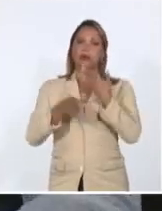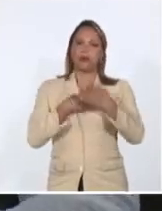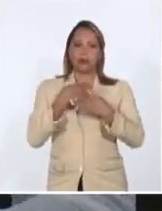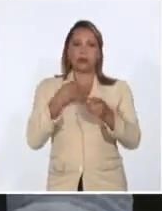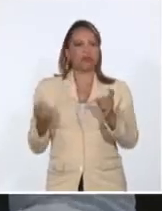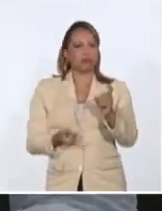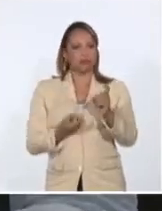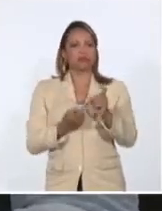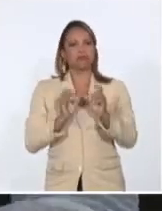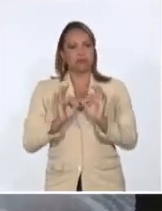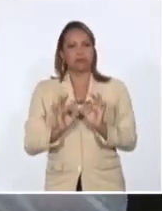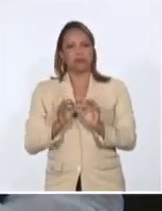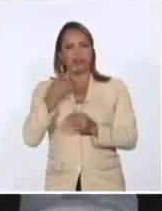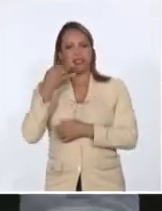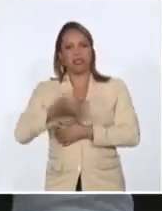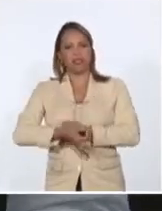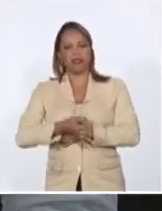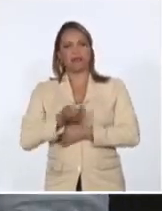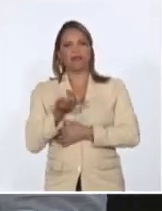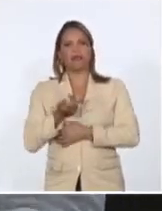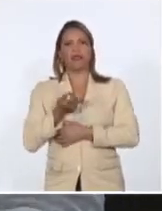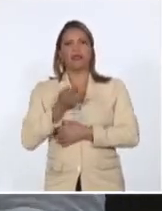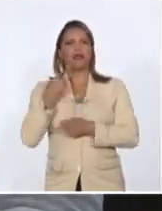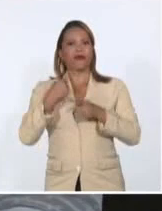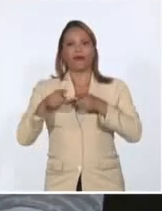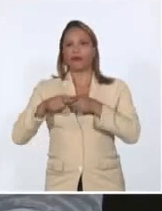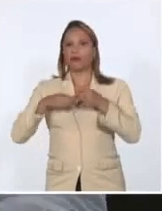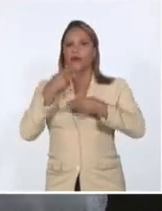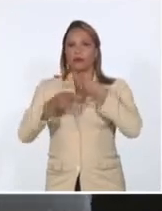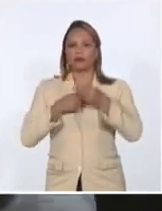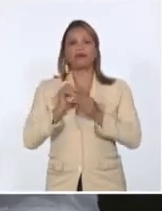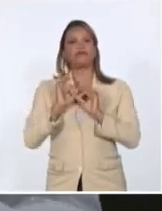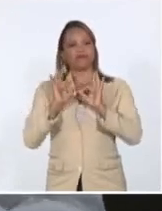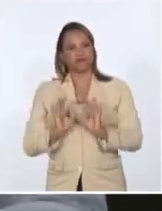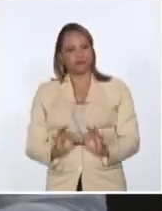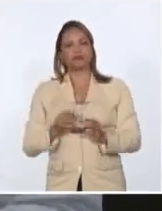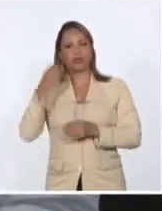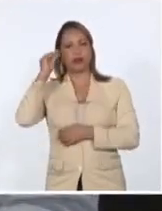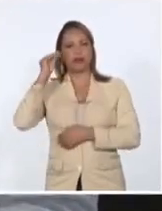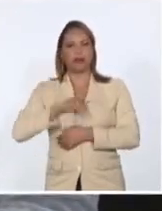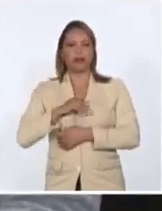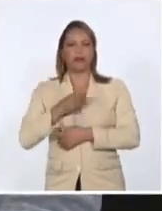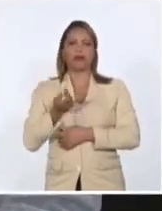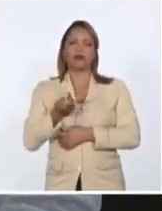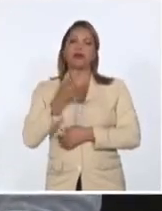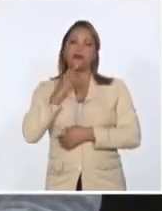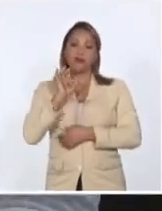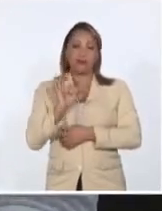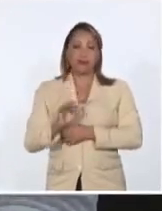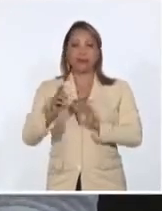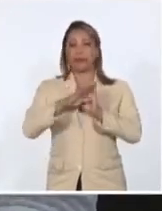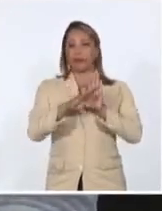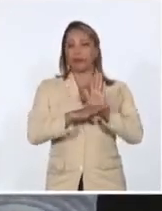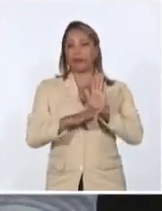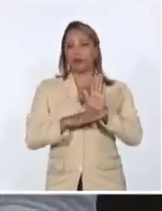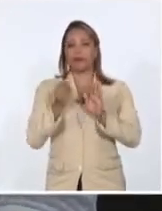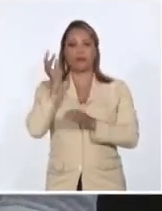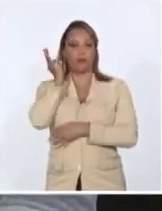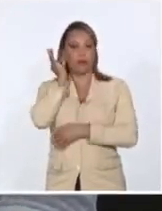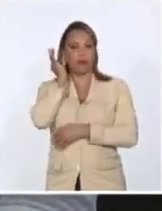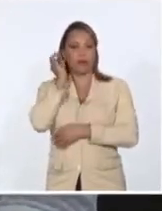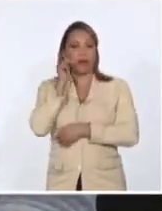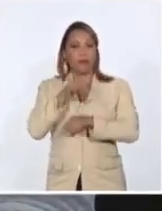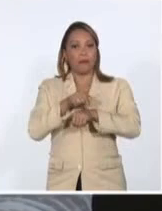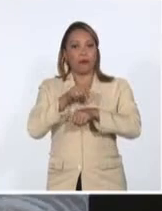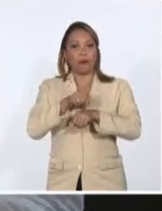desafíos tenemos. Brechas que enfrentar también. Por eso el programa para adelanto de las mujeres. Es el